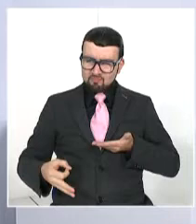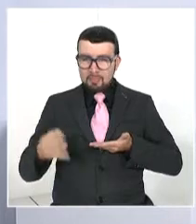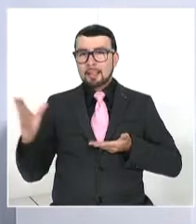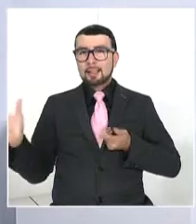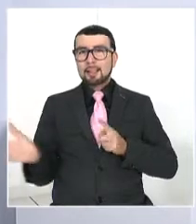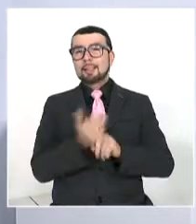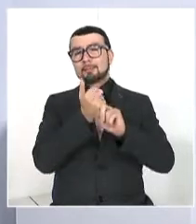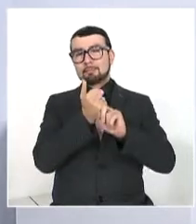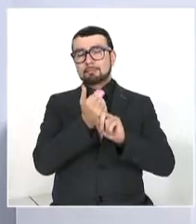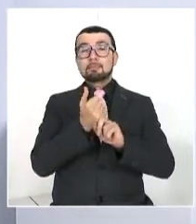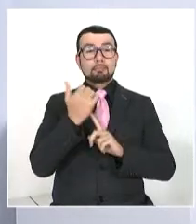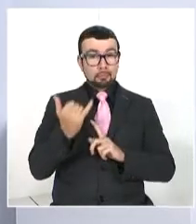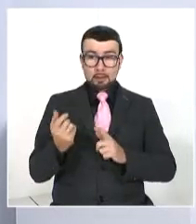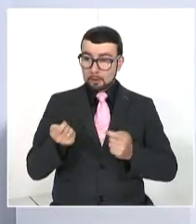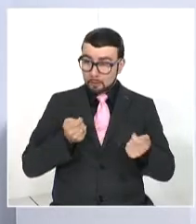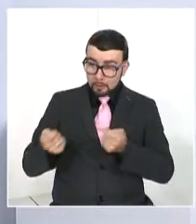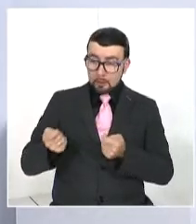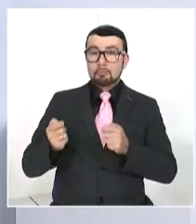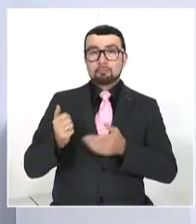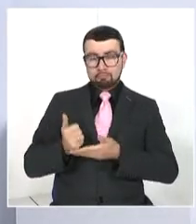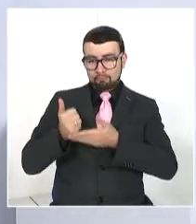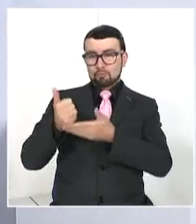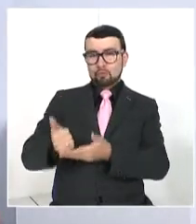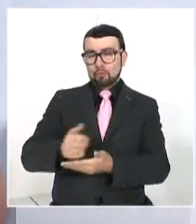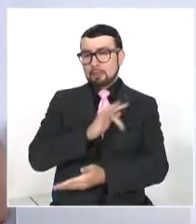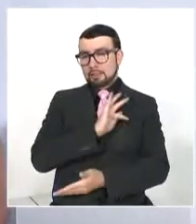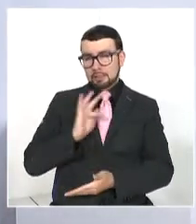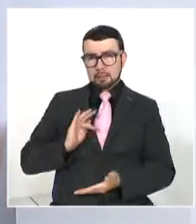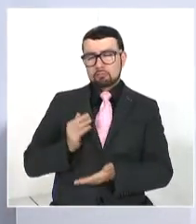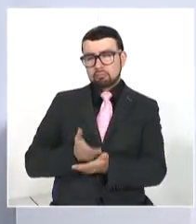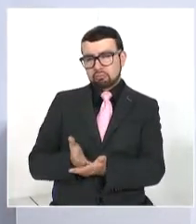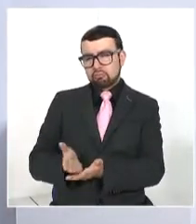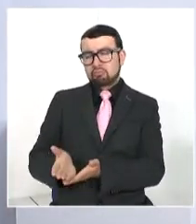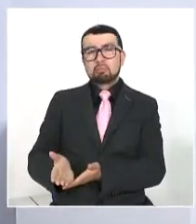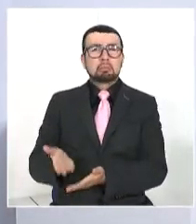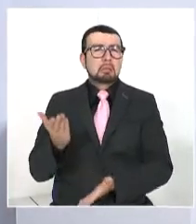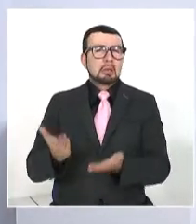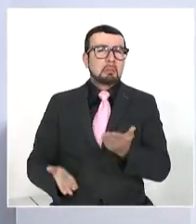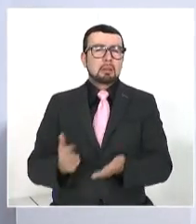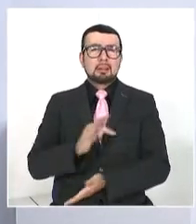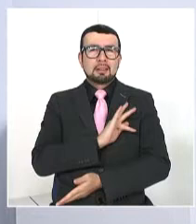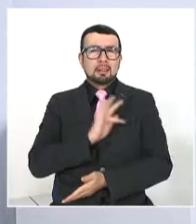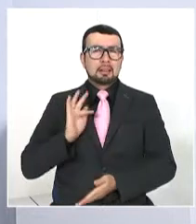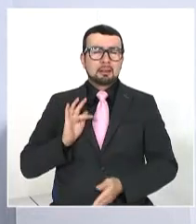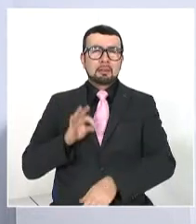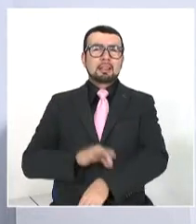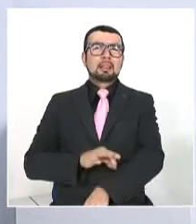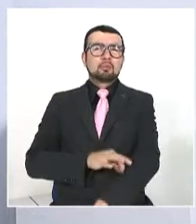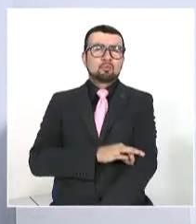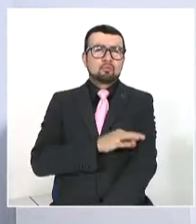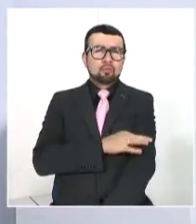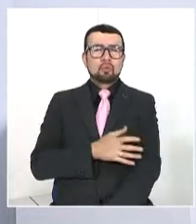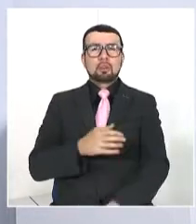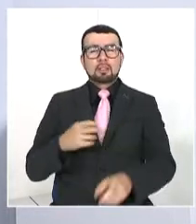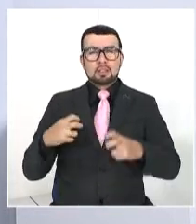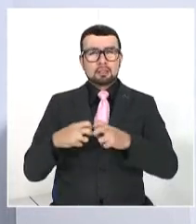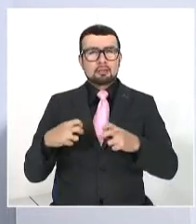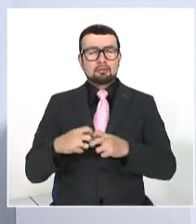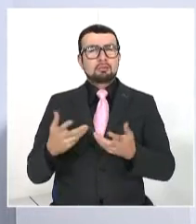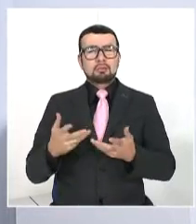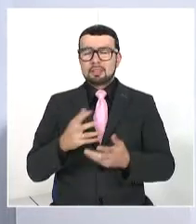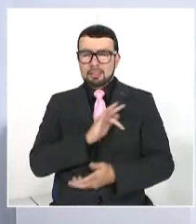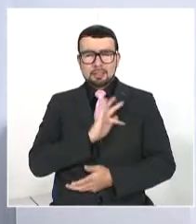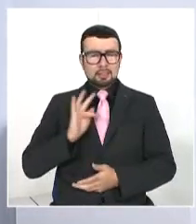buen diagnóstico realizar un buen tratamiento, ya sea con terapia neural, acupuntura, electroacupuntura,